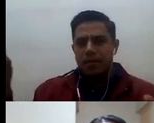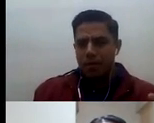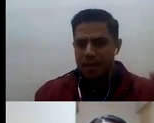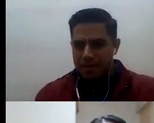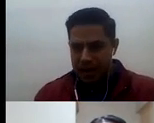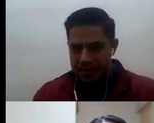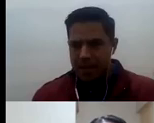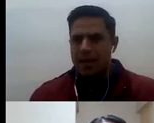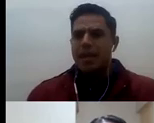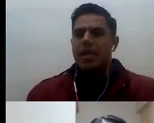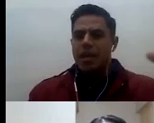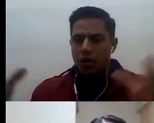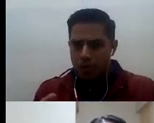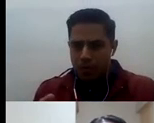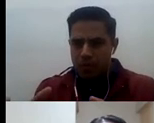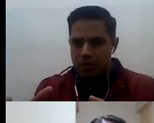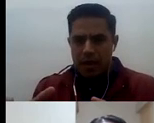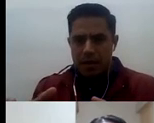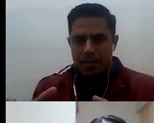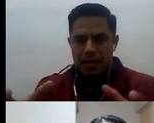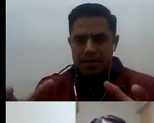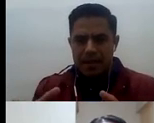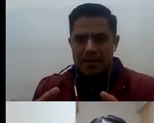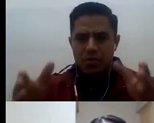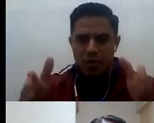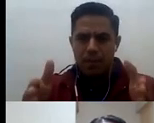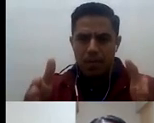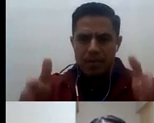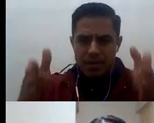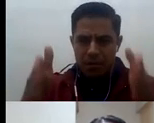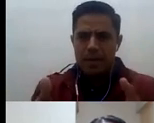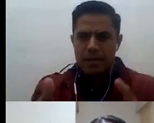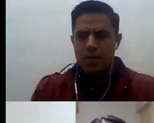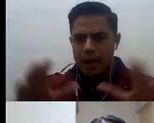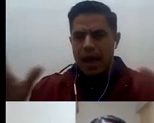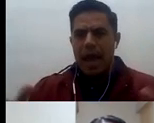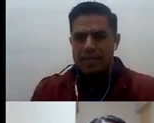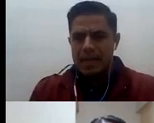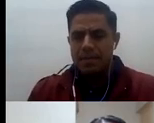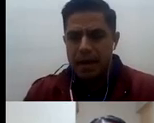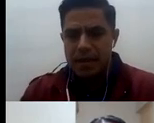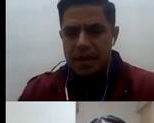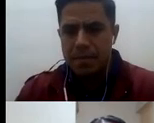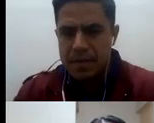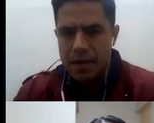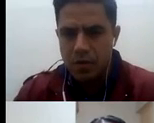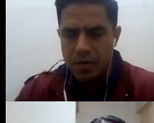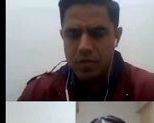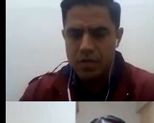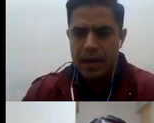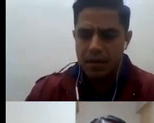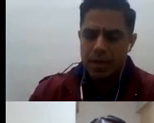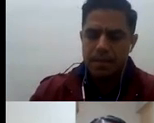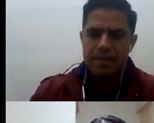de forma diferente, y lo fuimos aterrizando en una propuesta en lo particular. Así prácticamente